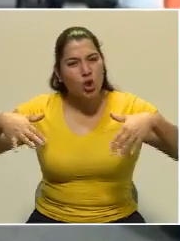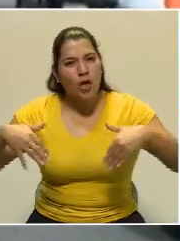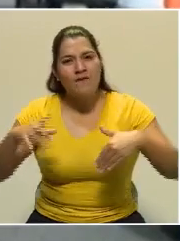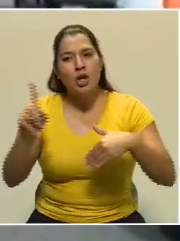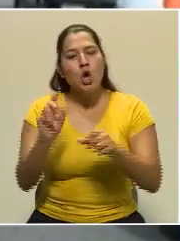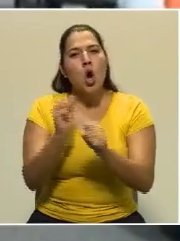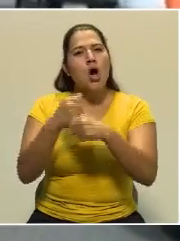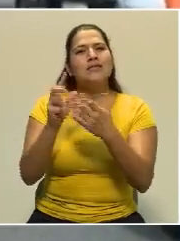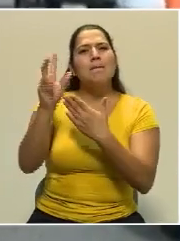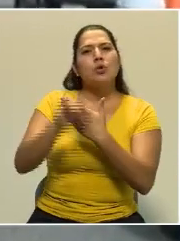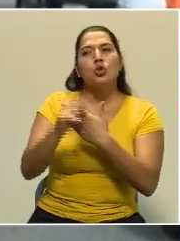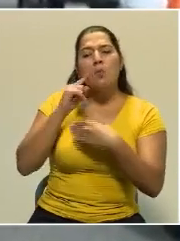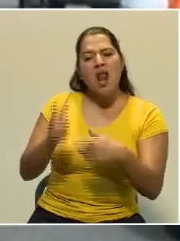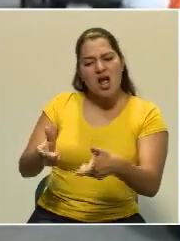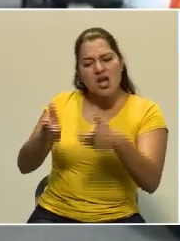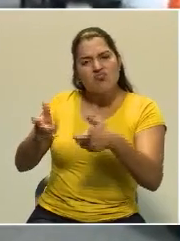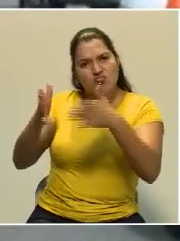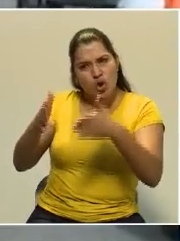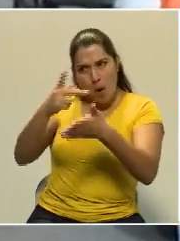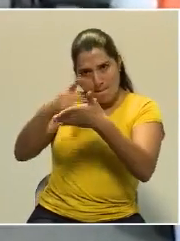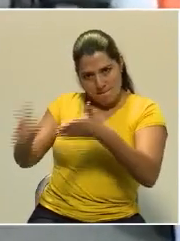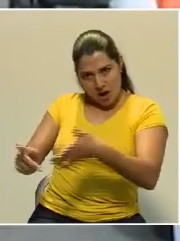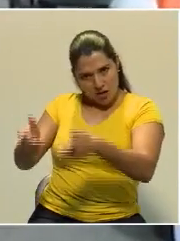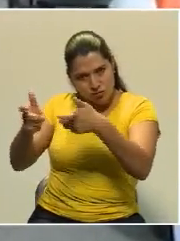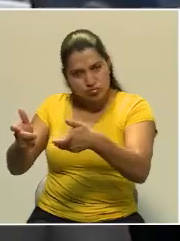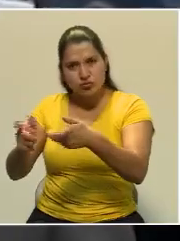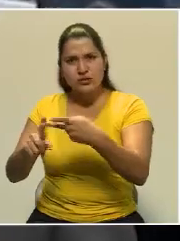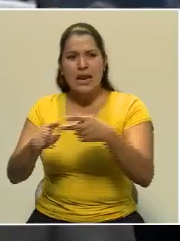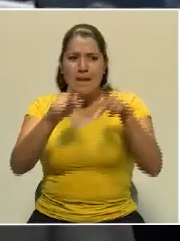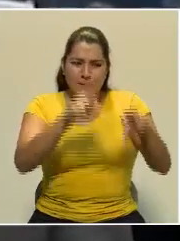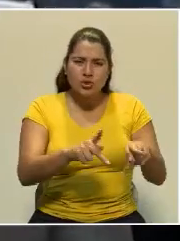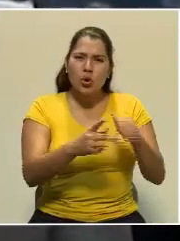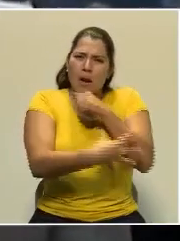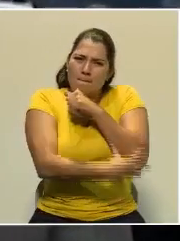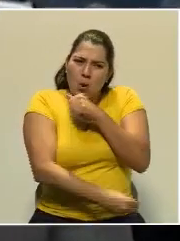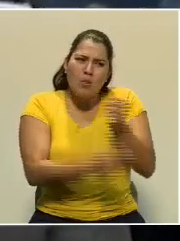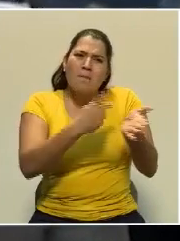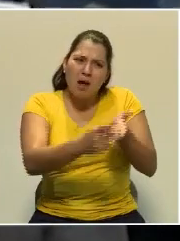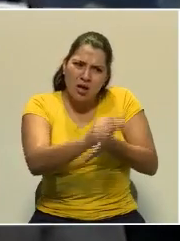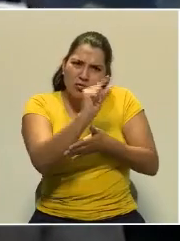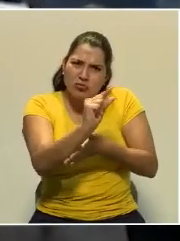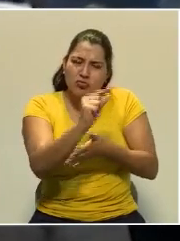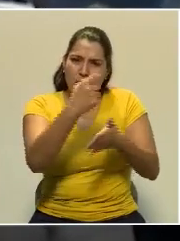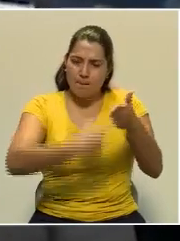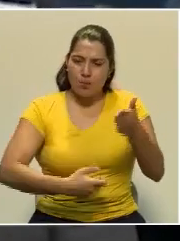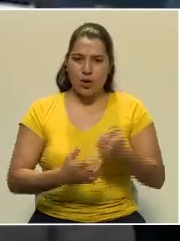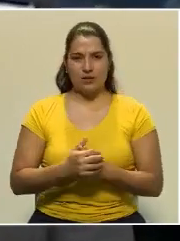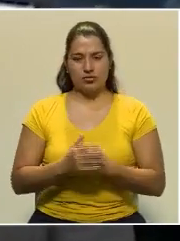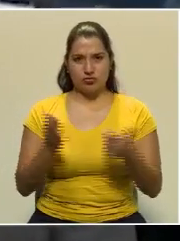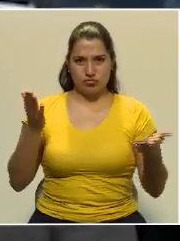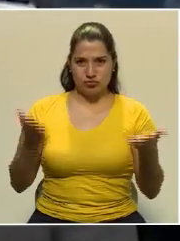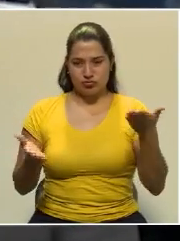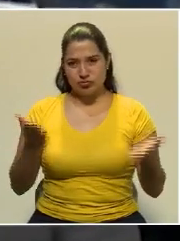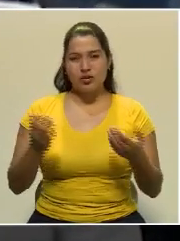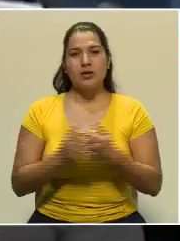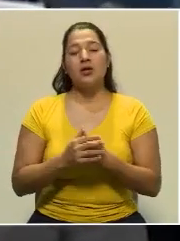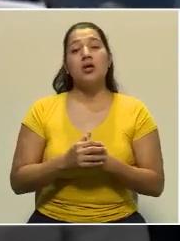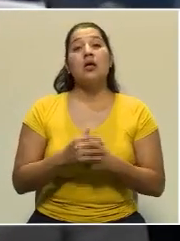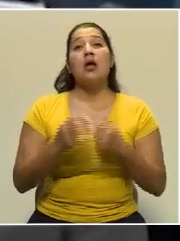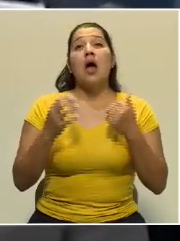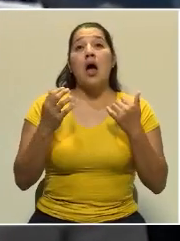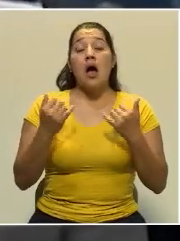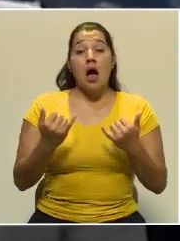ricos de este país paguen como ricos y que el pobre pague como pobre? Con este recorte a nivel de la Municipalidad de Desamparados significarían 432